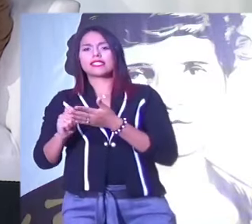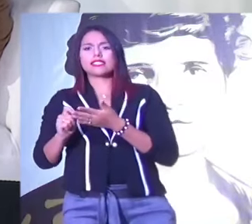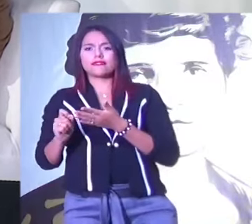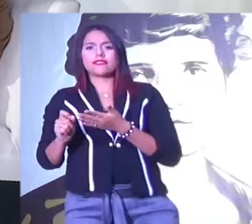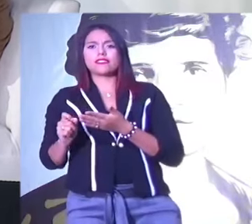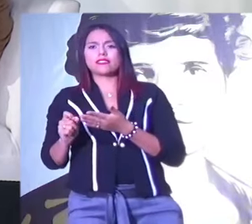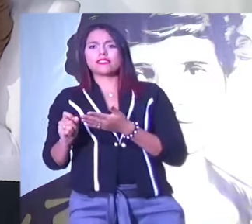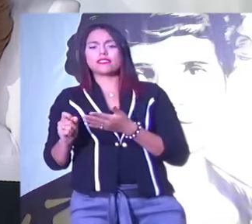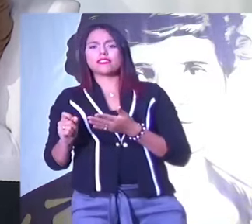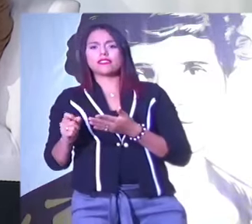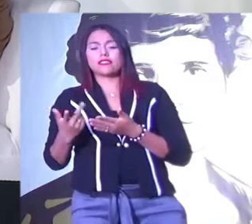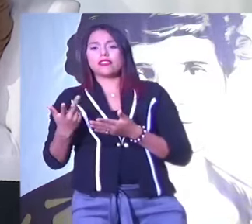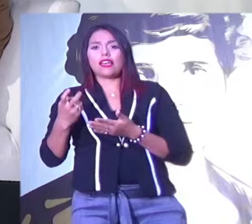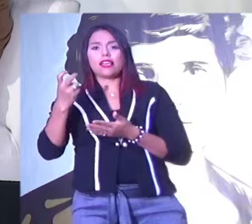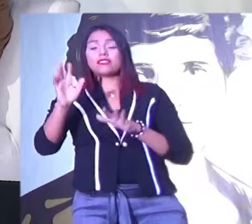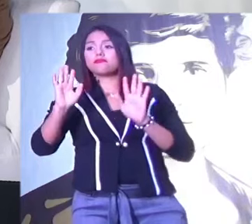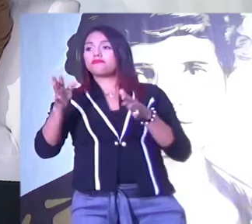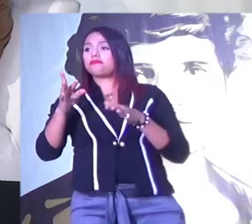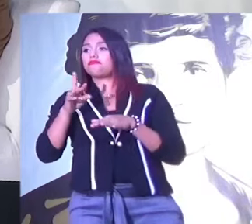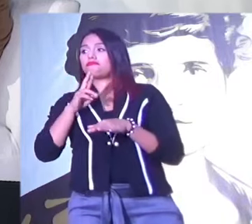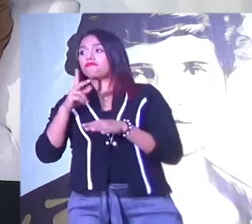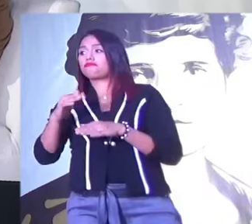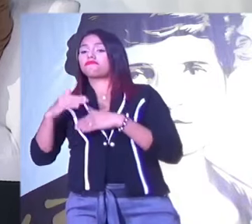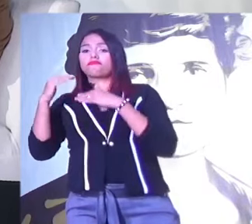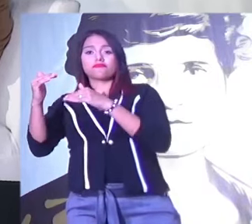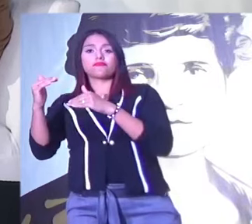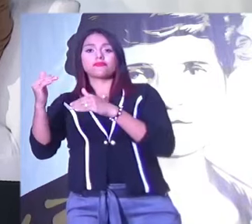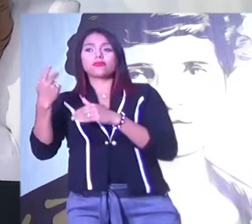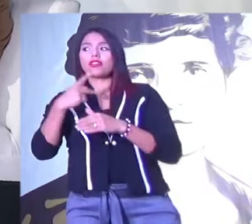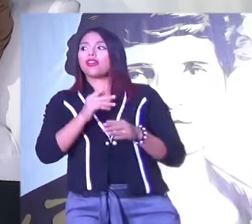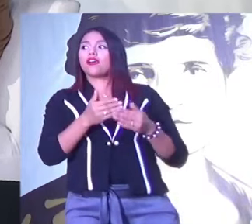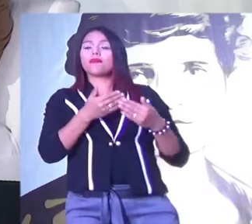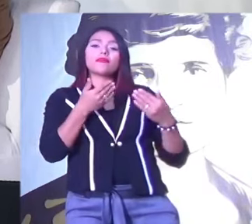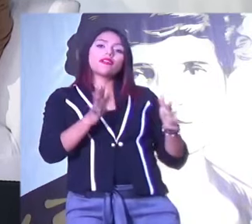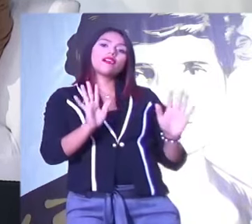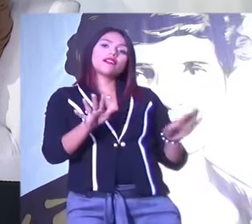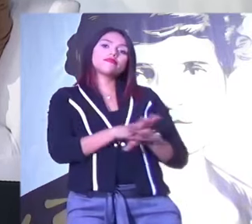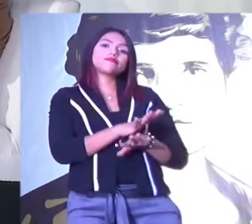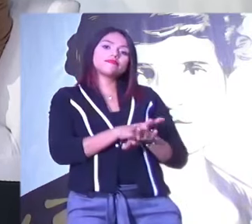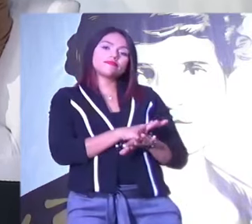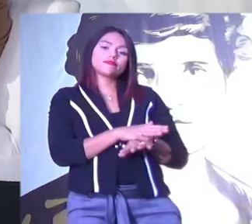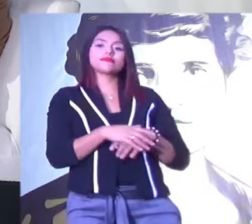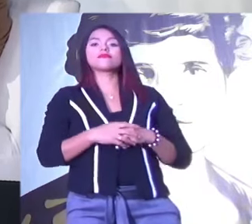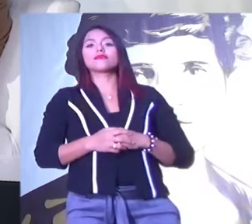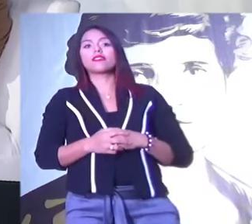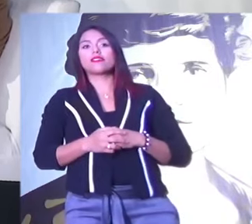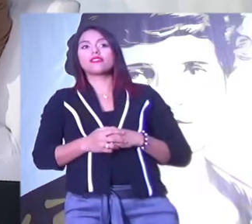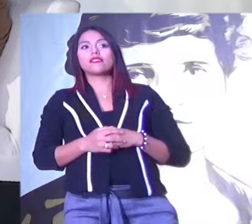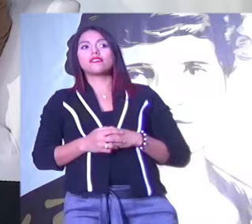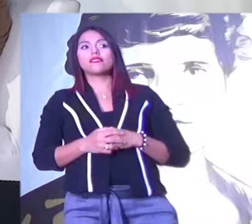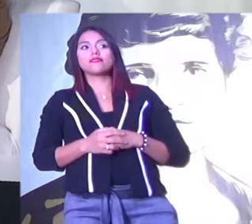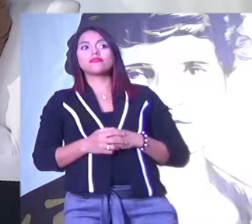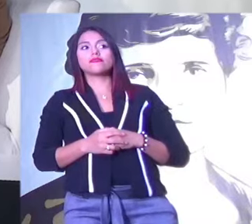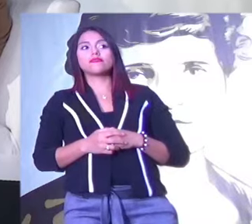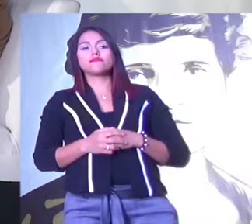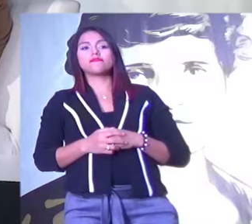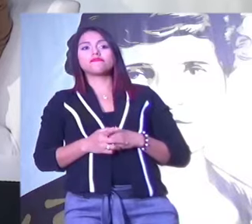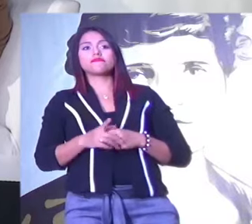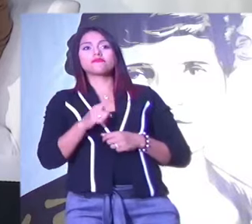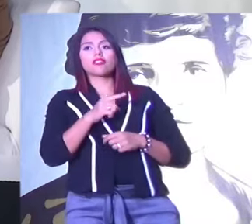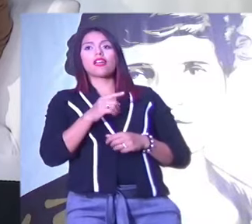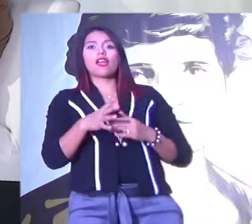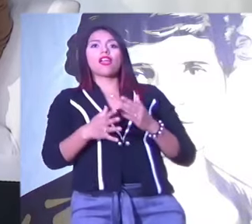pieza maestra. Y lo vi muy contemporáneo, pues, típicamente era este tipo que va a